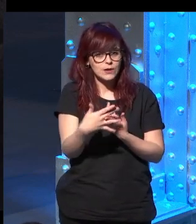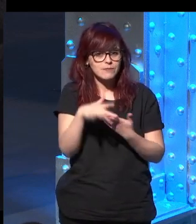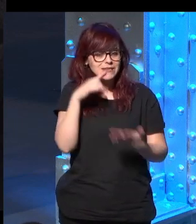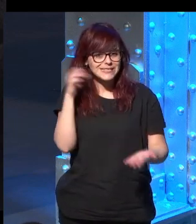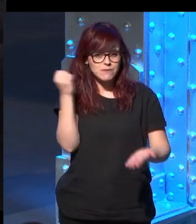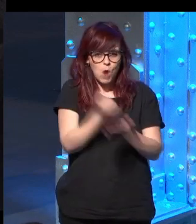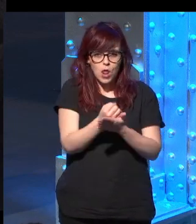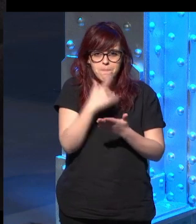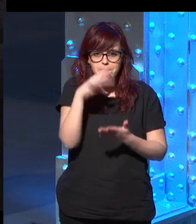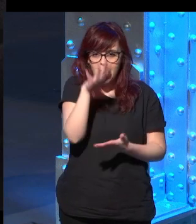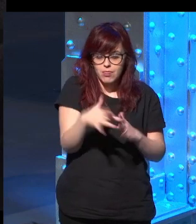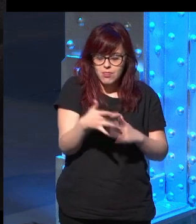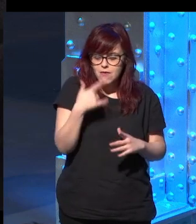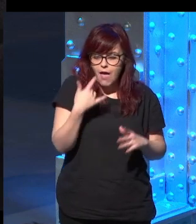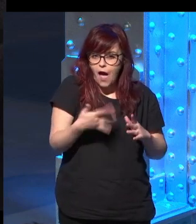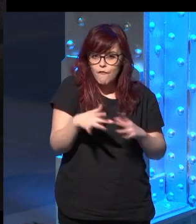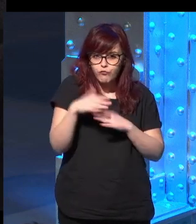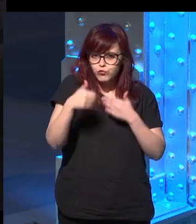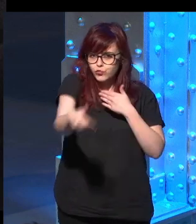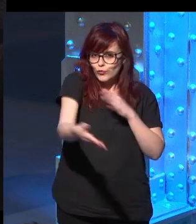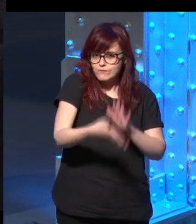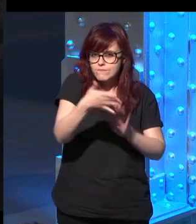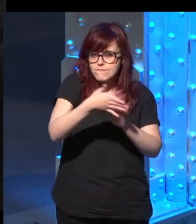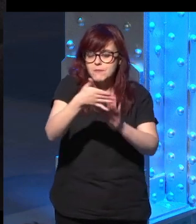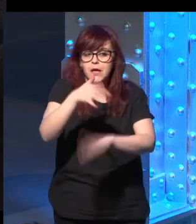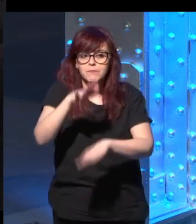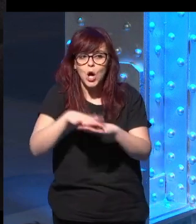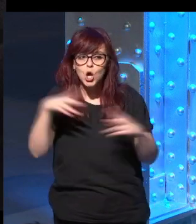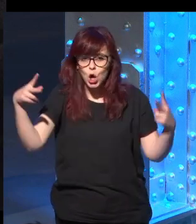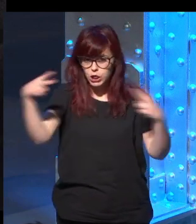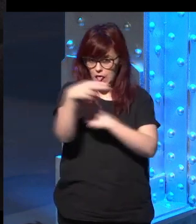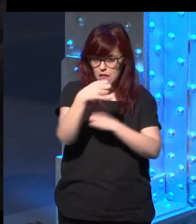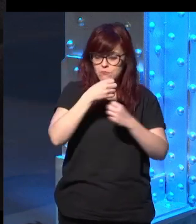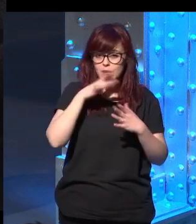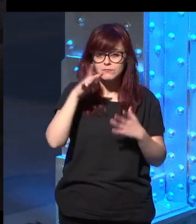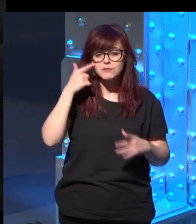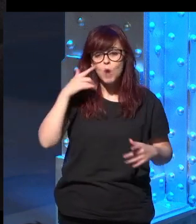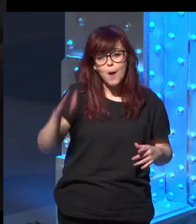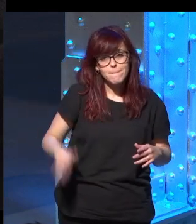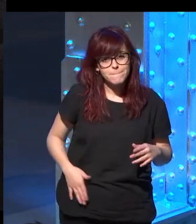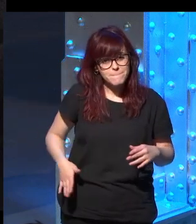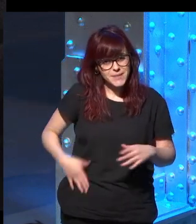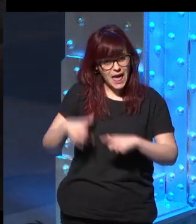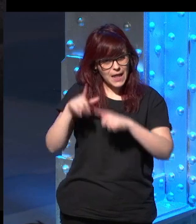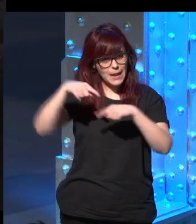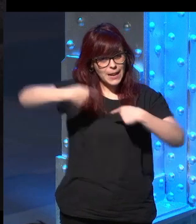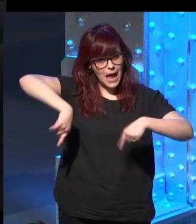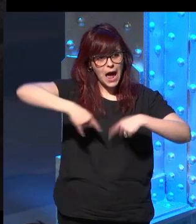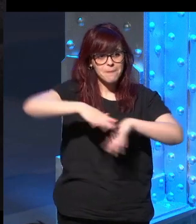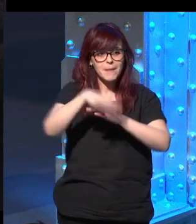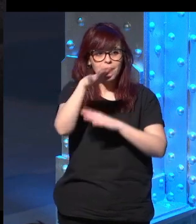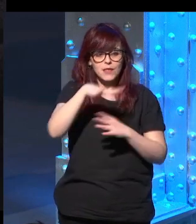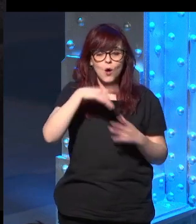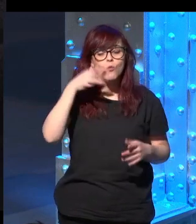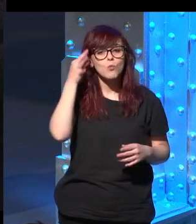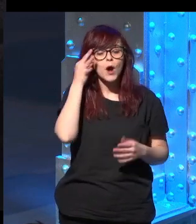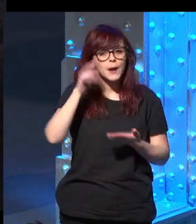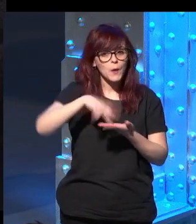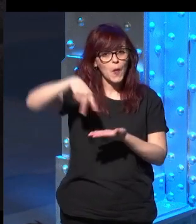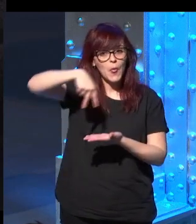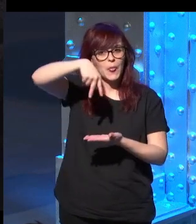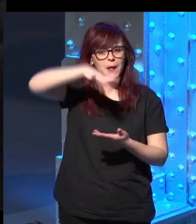y casi premonitoria. De hecho, siempre, como está cortada, no se ve bien que esa pierna pertenece a una mujer que está como levitando. Estaba,